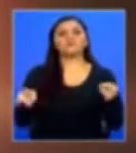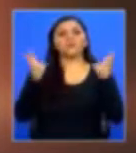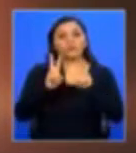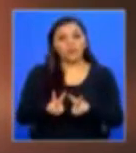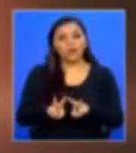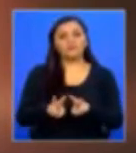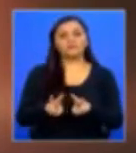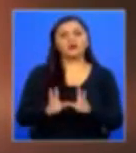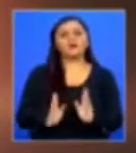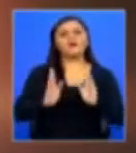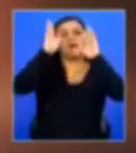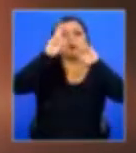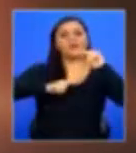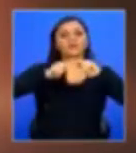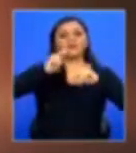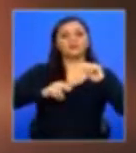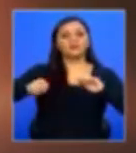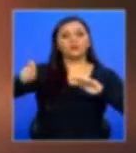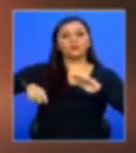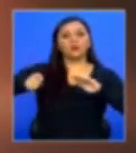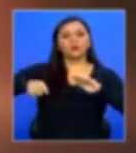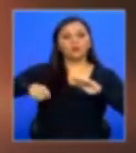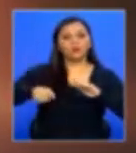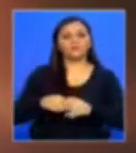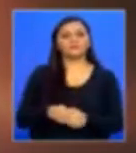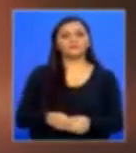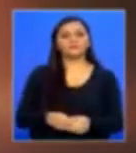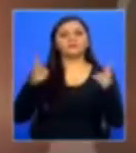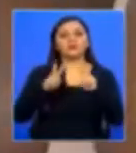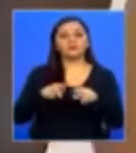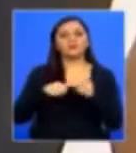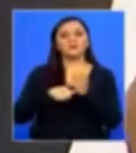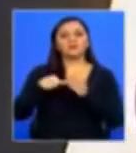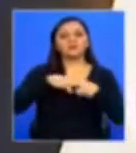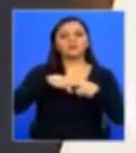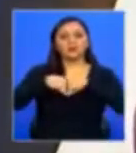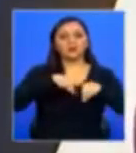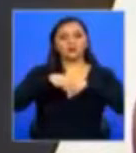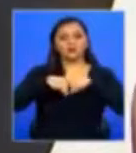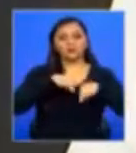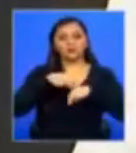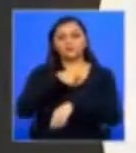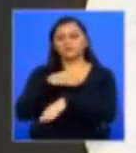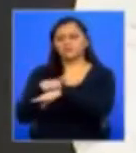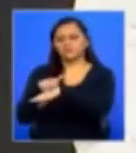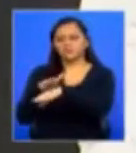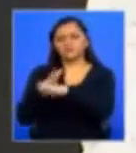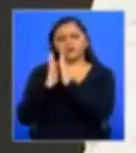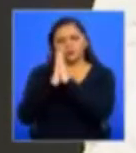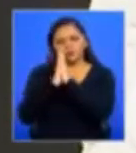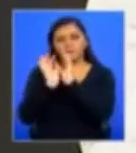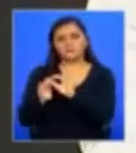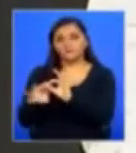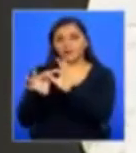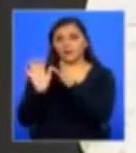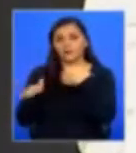pasé por ahí, espectacular. Hicimos el CEBAF, pero aquí un alón de orejas al METOP. Si hacemos las cosas es para mantenerlas bien, pero